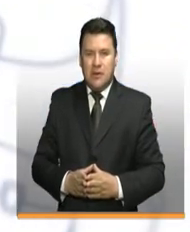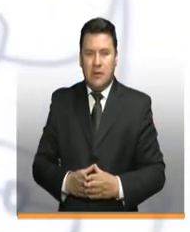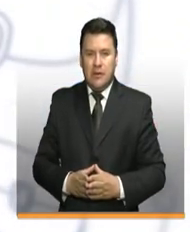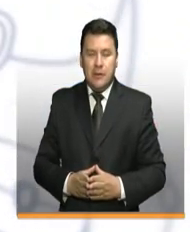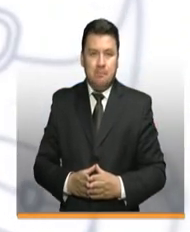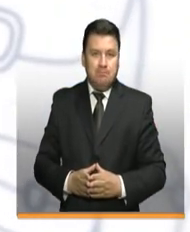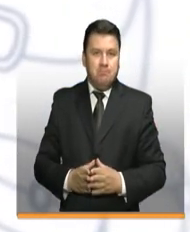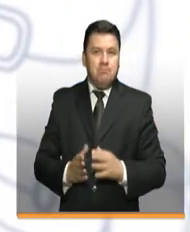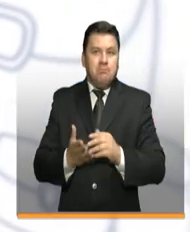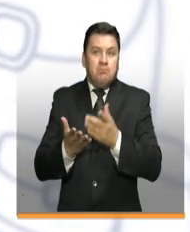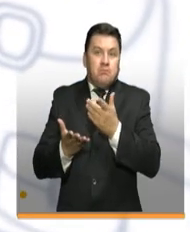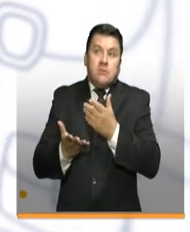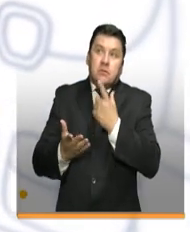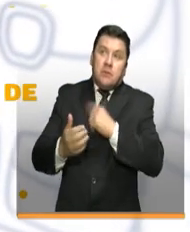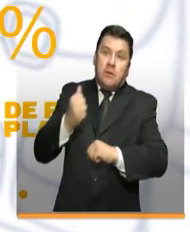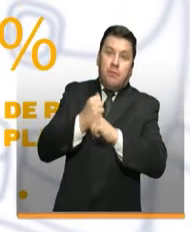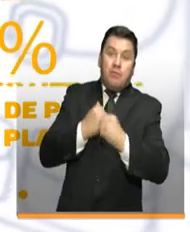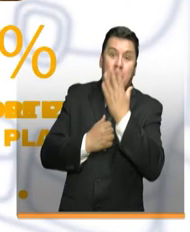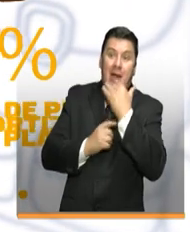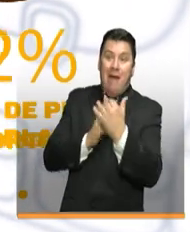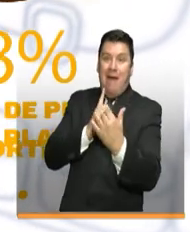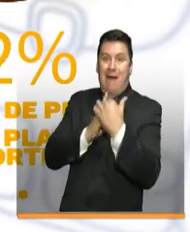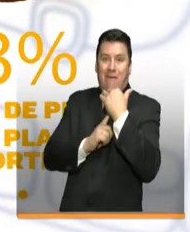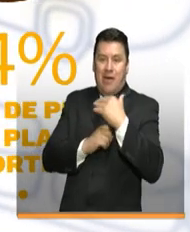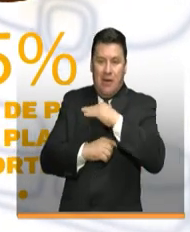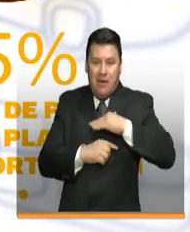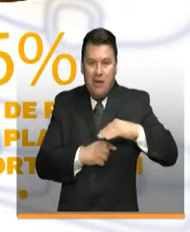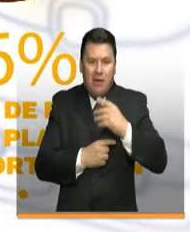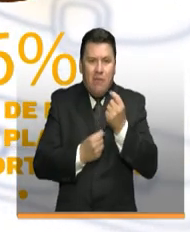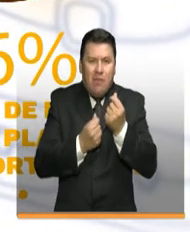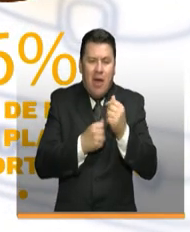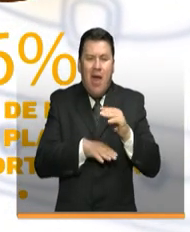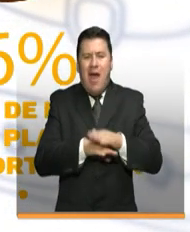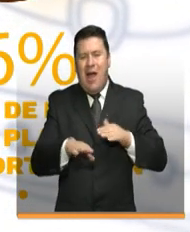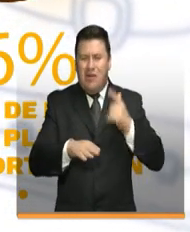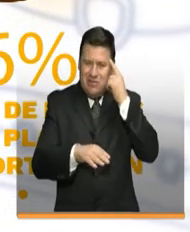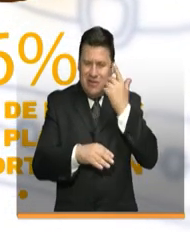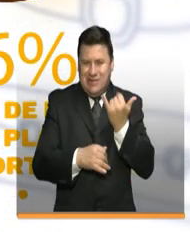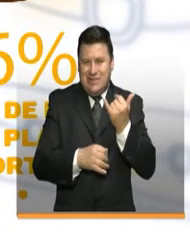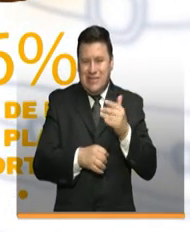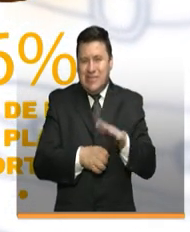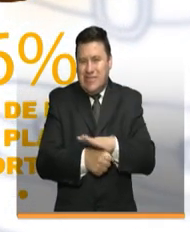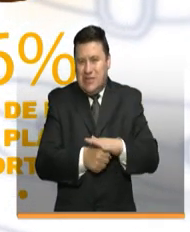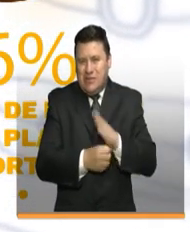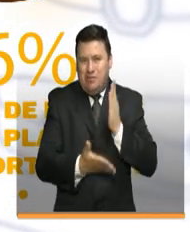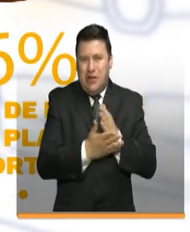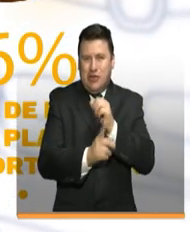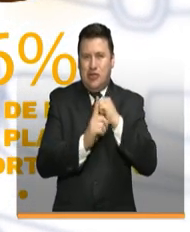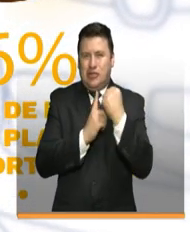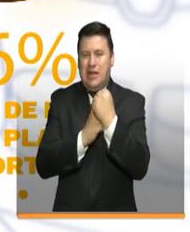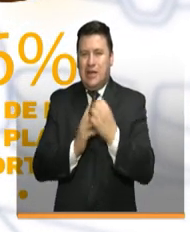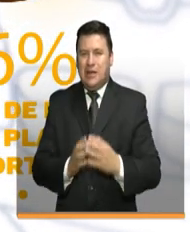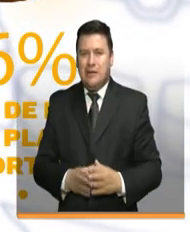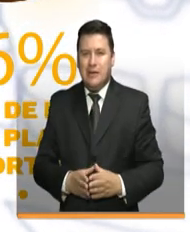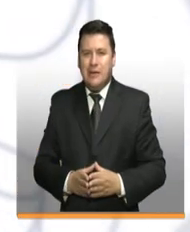El auxilio se otorga según el nivel de riesgo y afectación económica causada por la actual emergencia social.